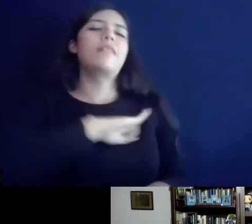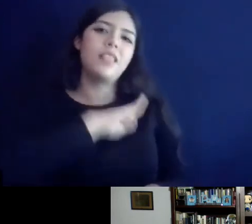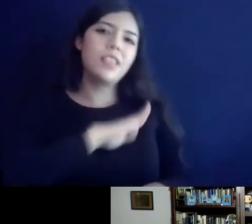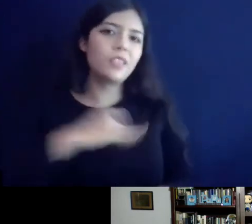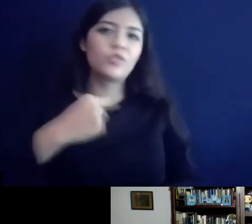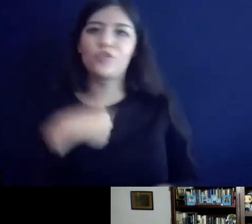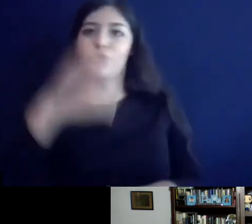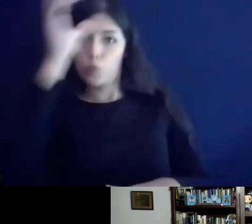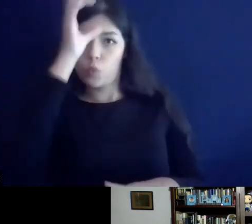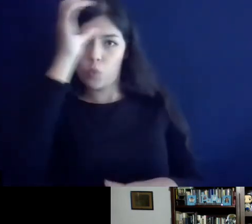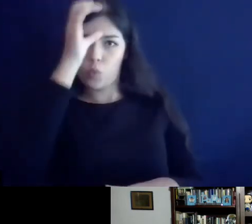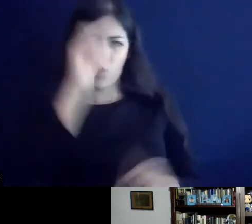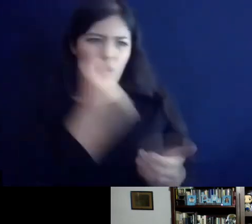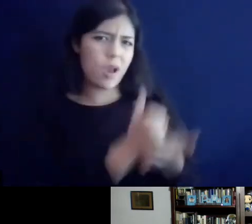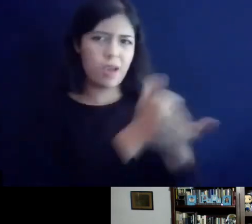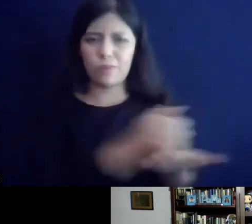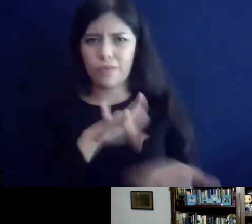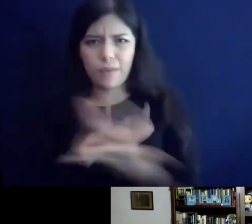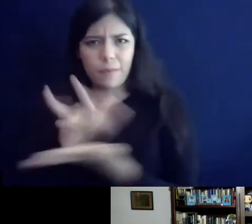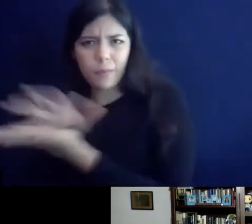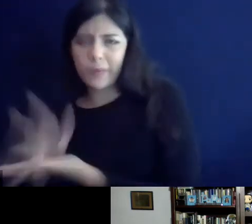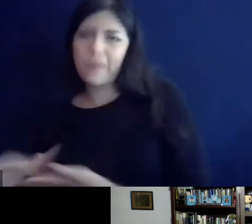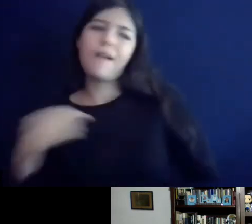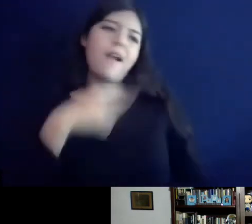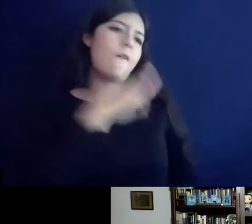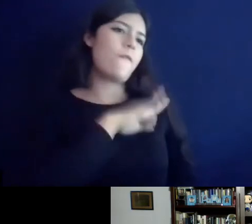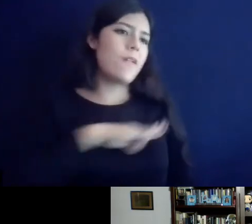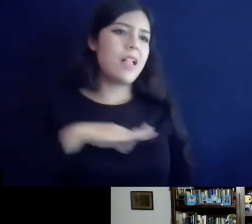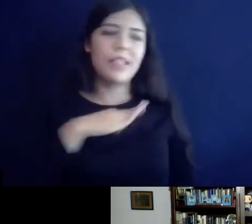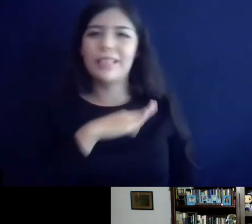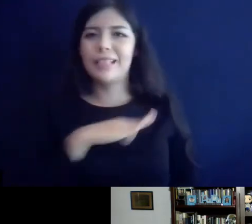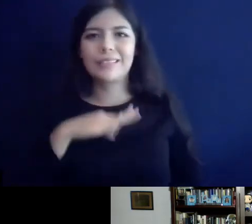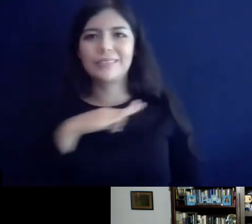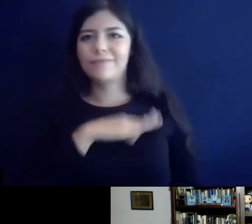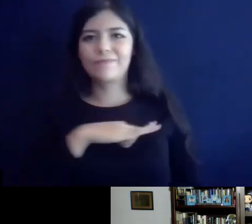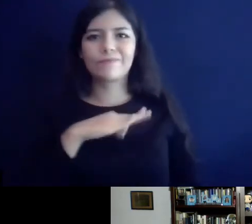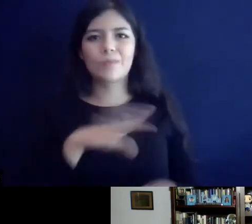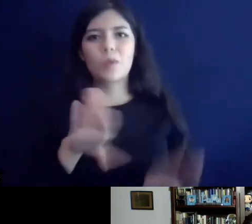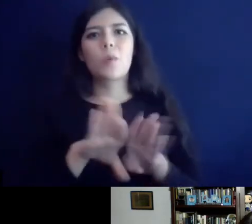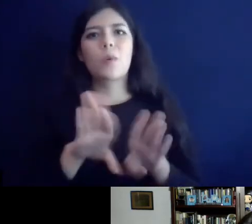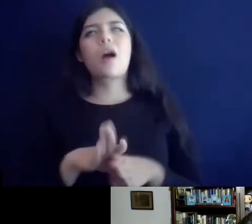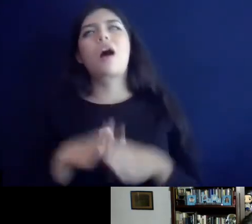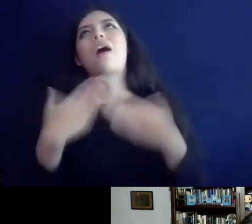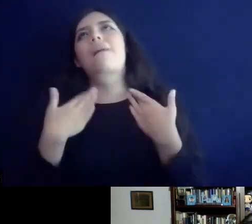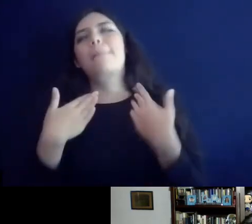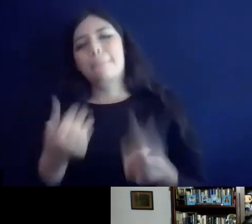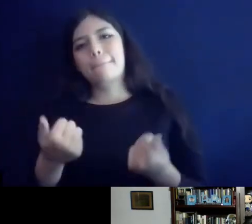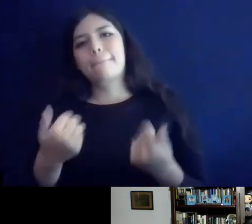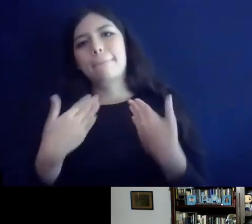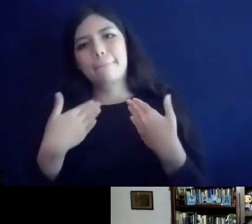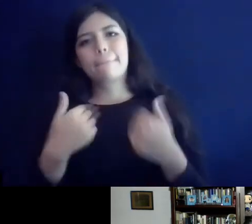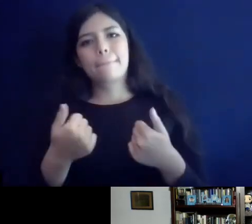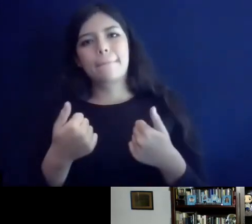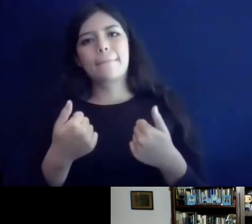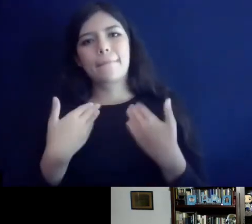personas. Sí. Descubres que tu maestro, ¿no? Que era tenor, ¿no? Nadie sabía lo que yo